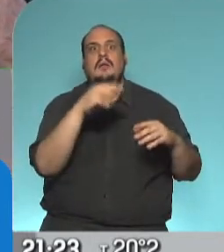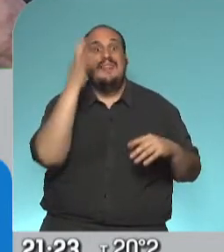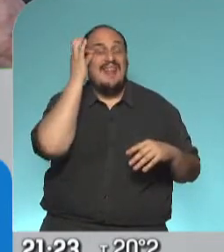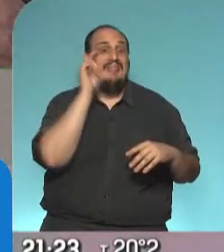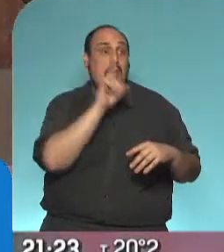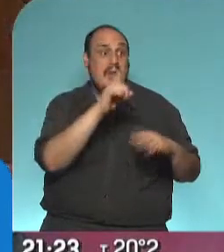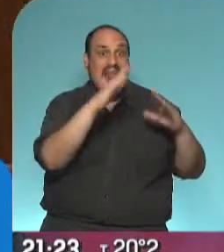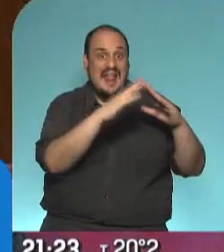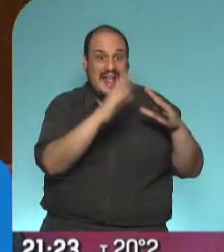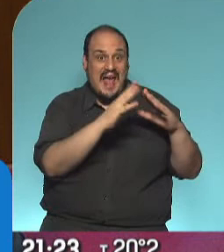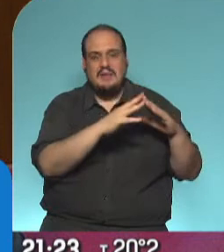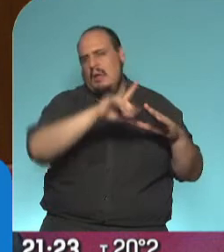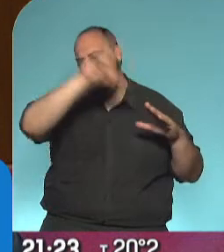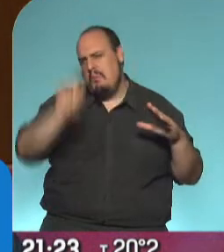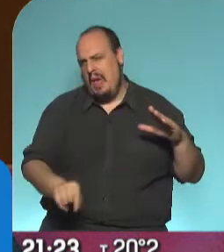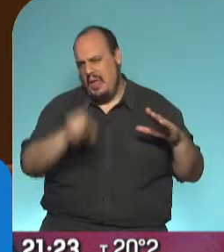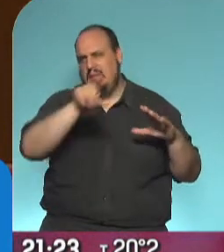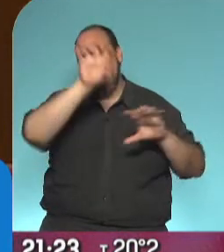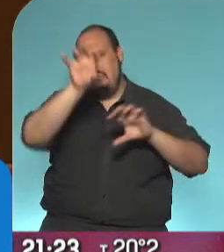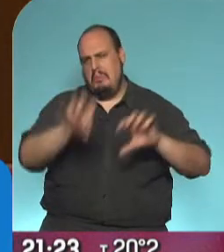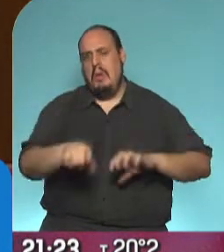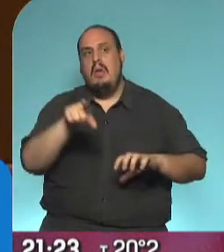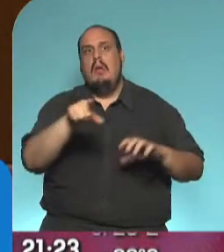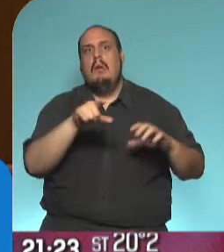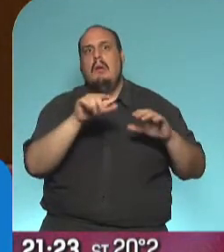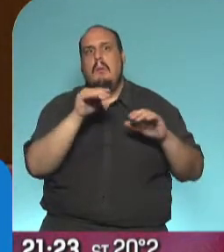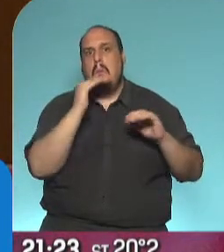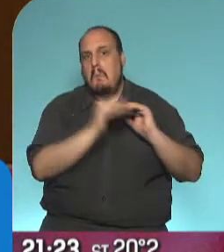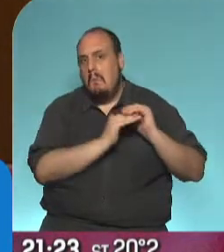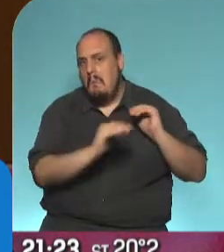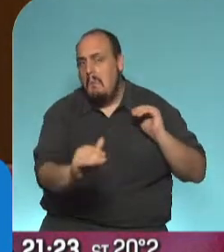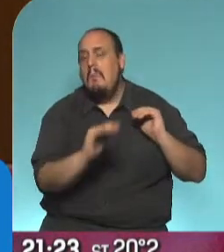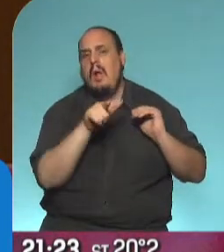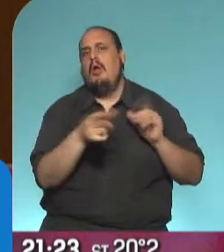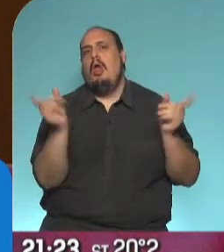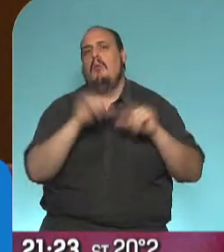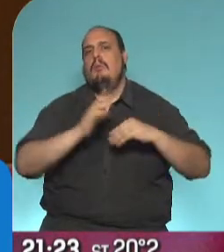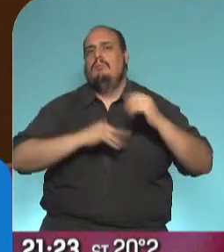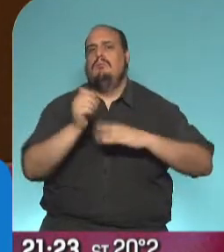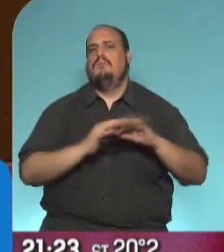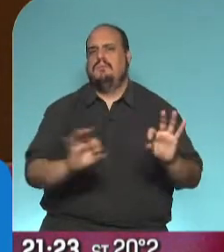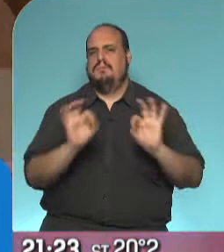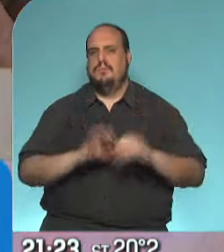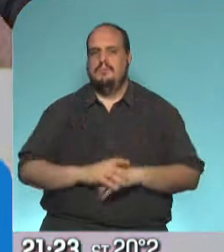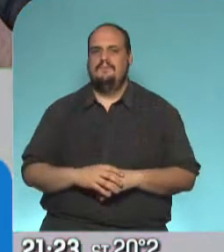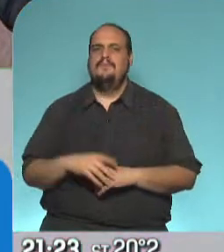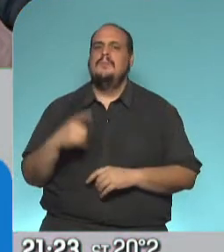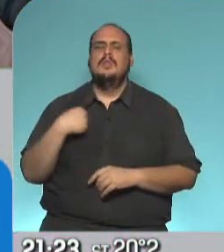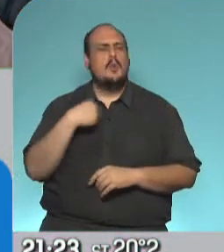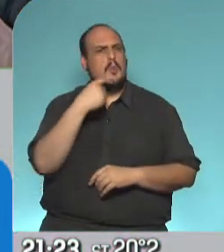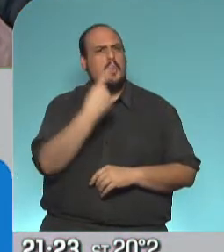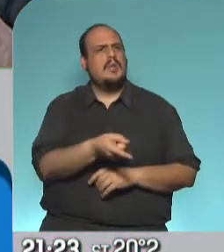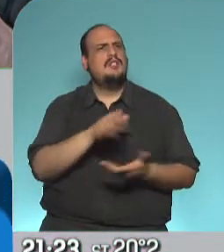están distribuidas en todo el país para que esto genere plenamente trabajo. Reparaba recién en los requisitos para entrar